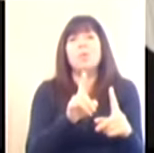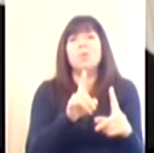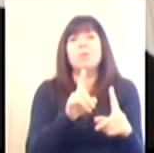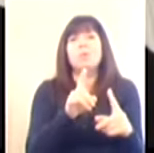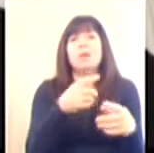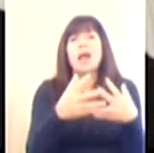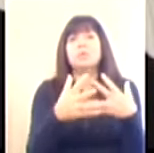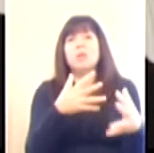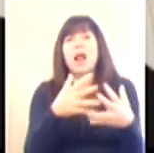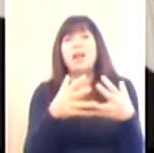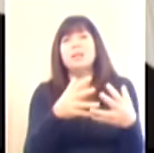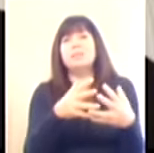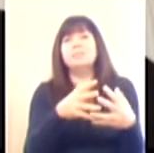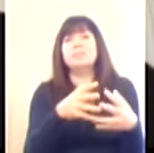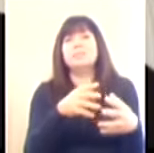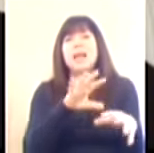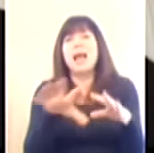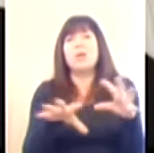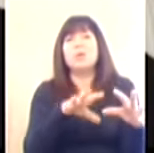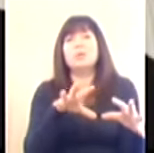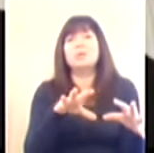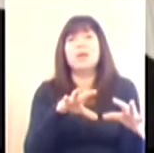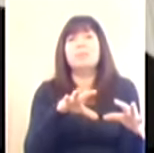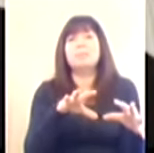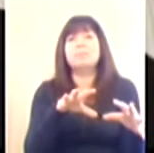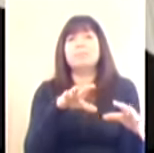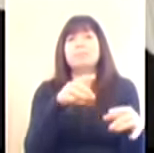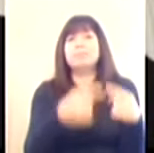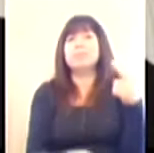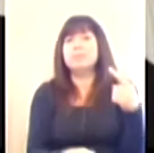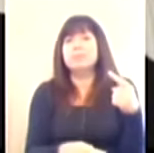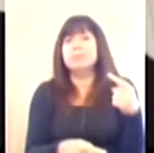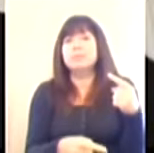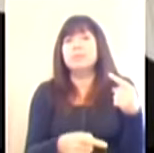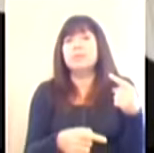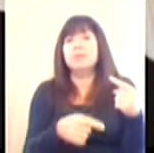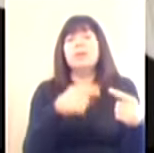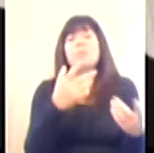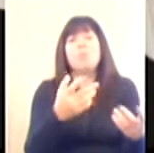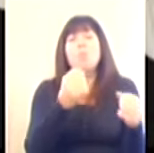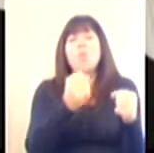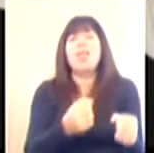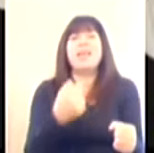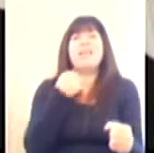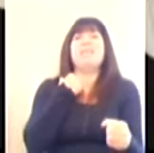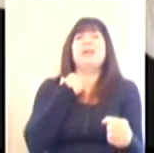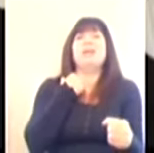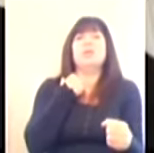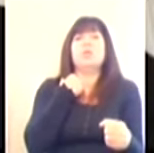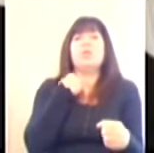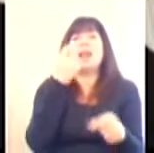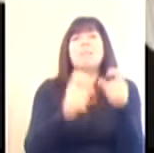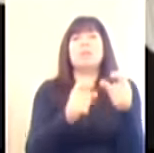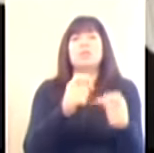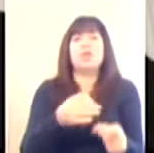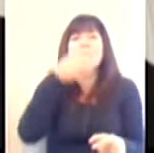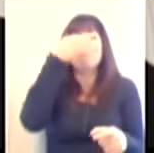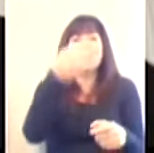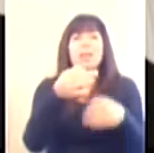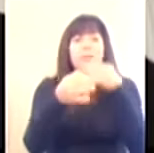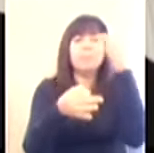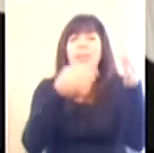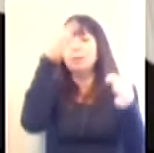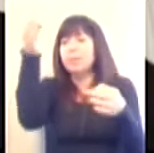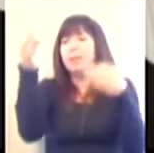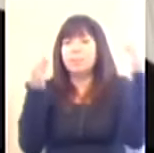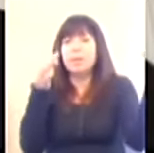natural de las cosas se sale de su ritmo natural, puede tener efectos muy severos en nuestra vida, ¿ya?